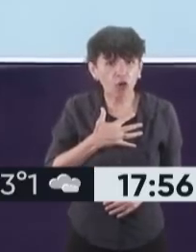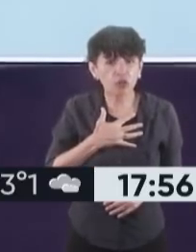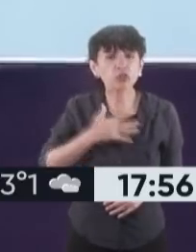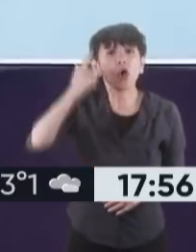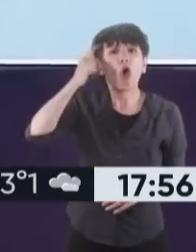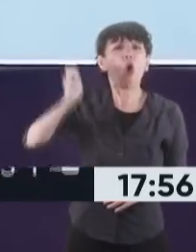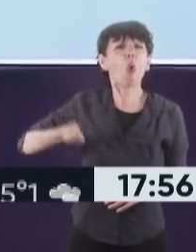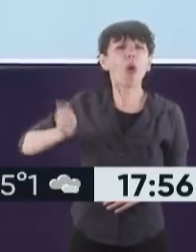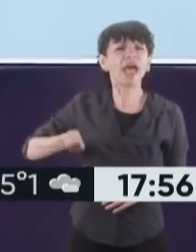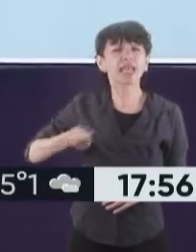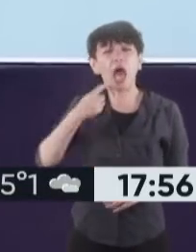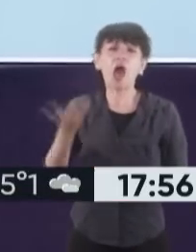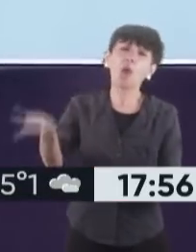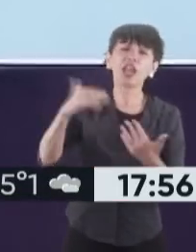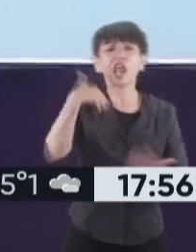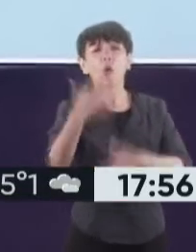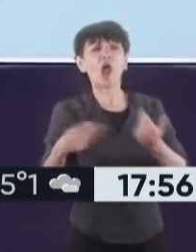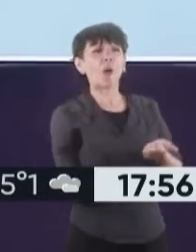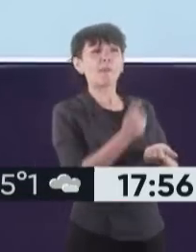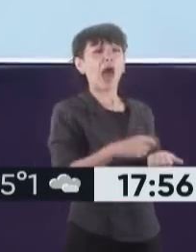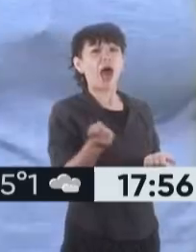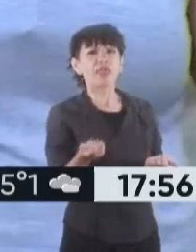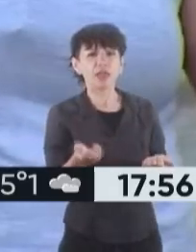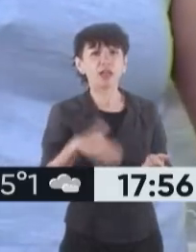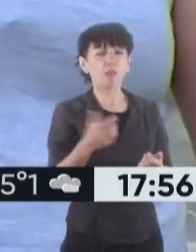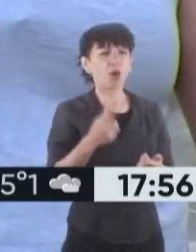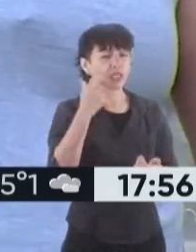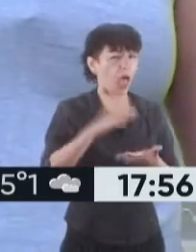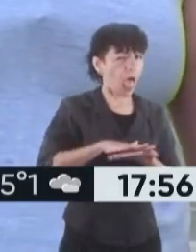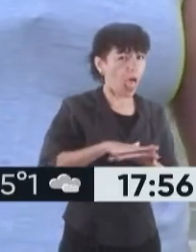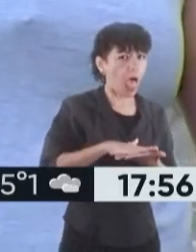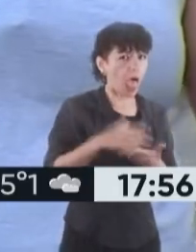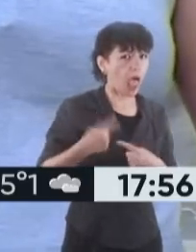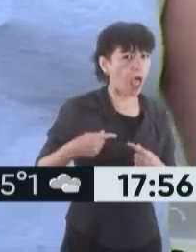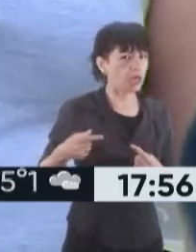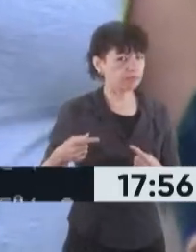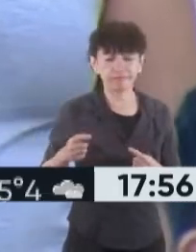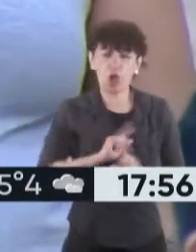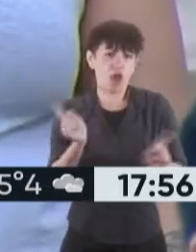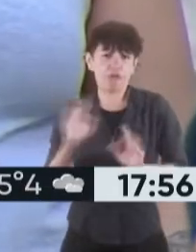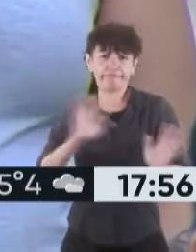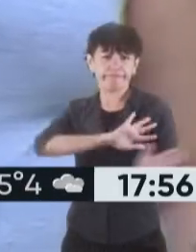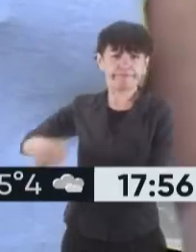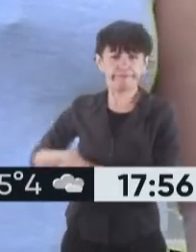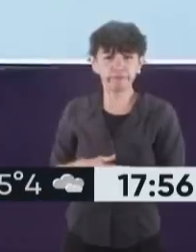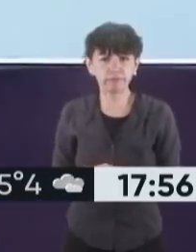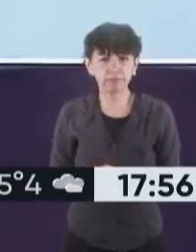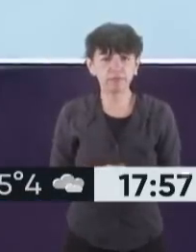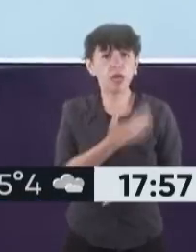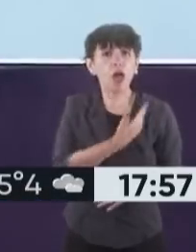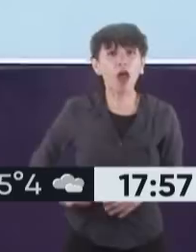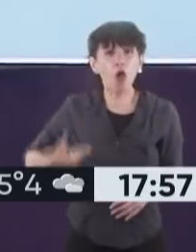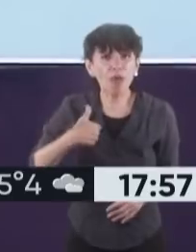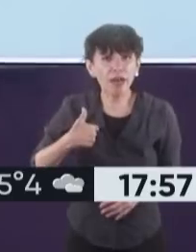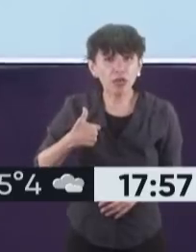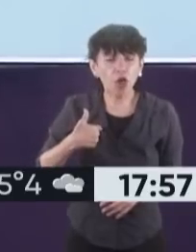no son invitados a jugar al pádel para arreglar sentencias. En mi gobierno, los espías no recorren los tribunales